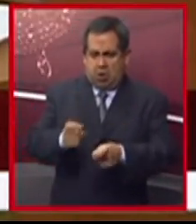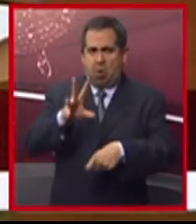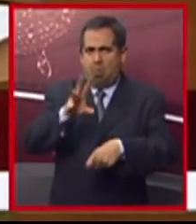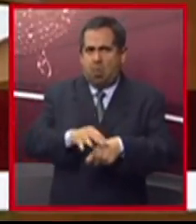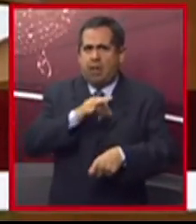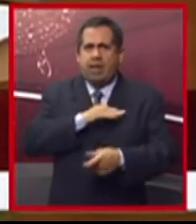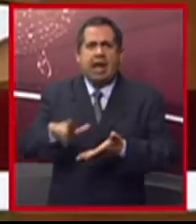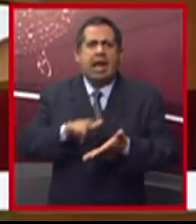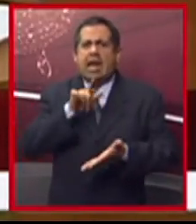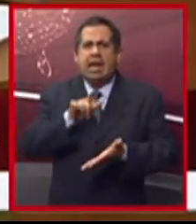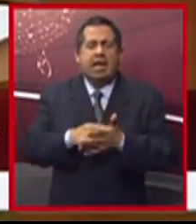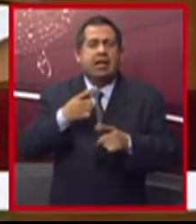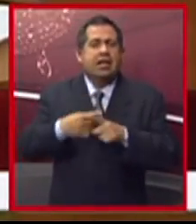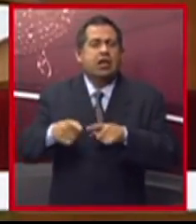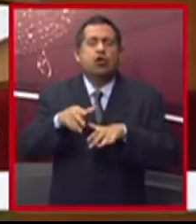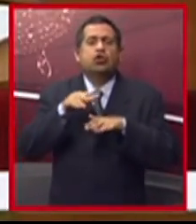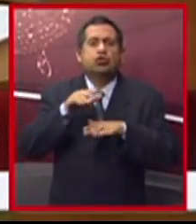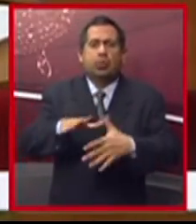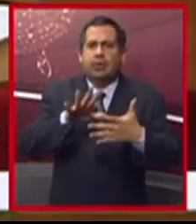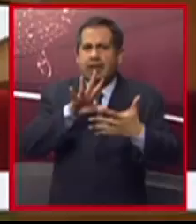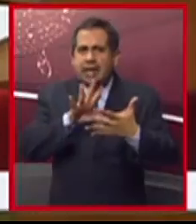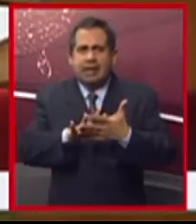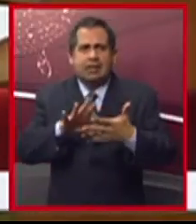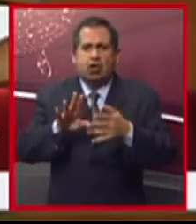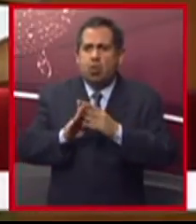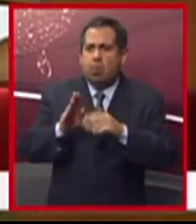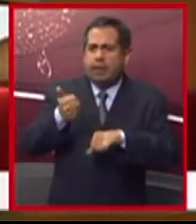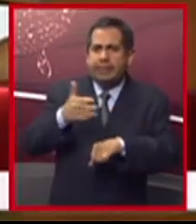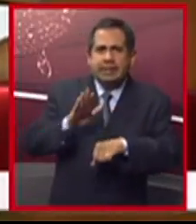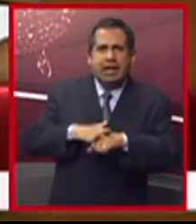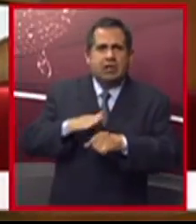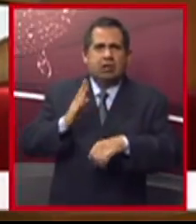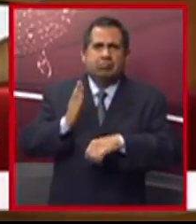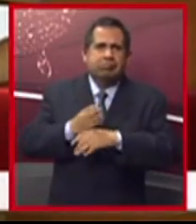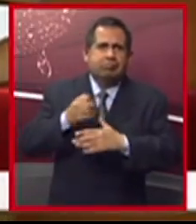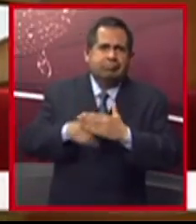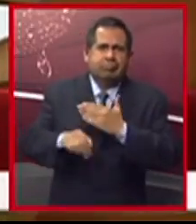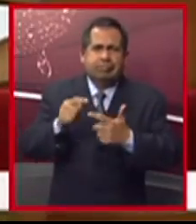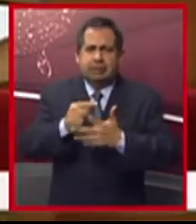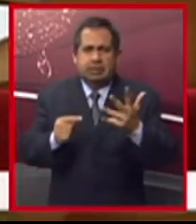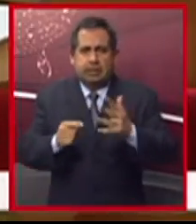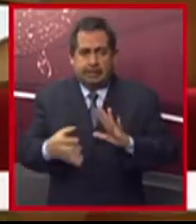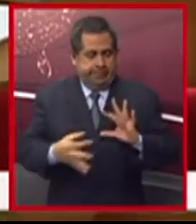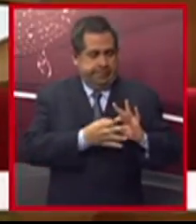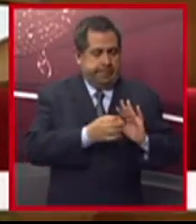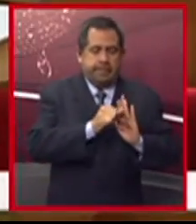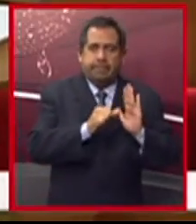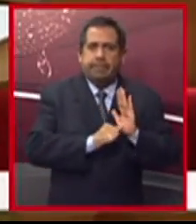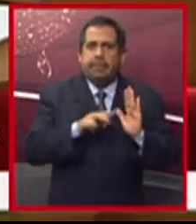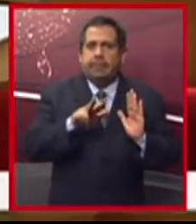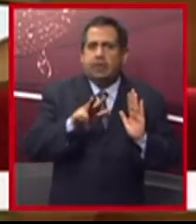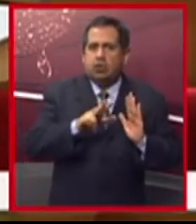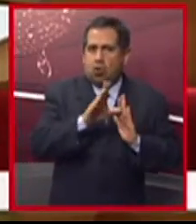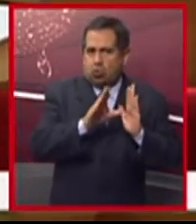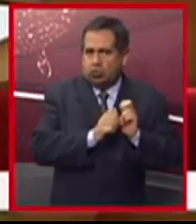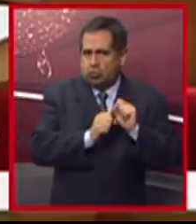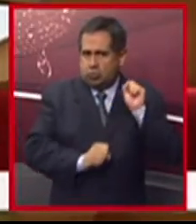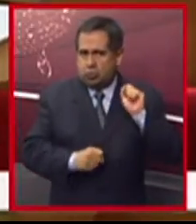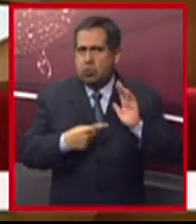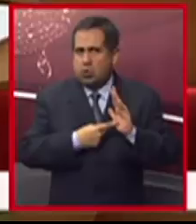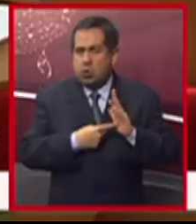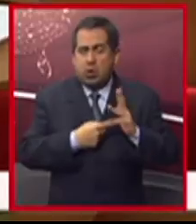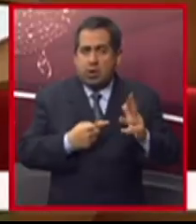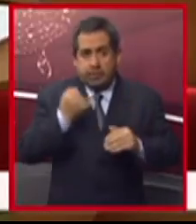general en materia de centros de reclusión y administración penitenciaria, conforme a lo dispuesto en el artículo 18 constitucional.